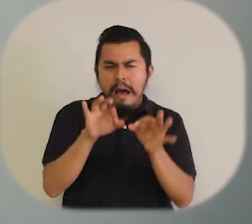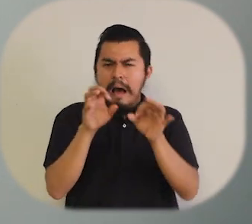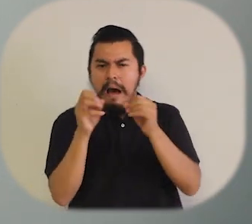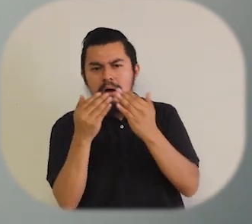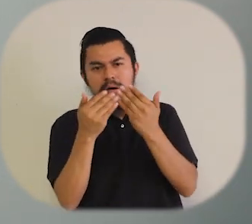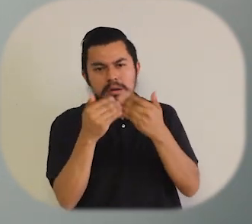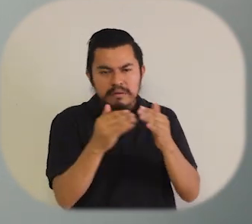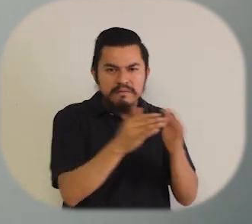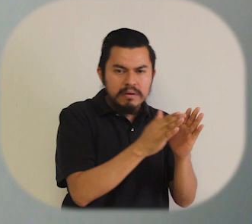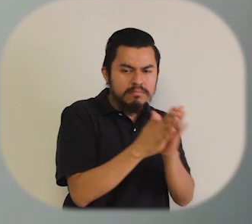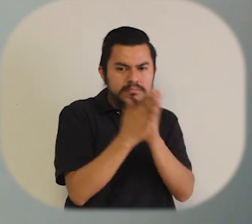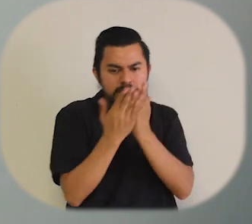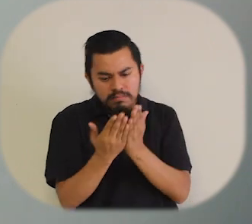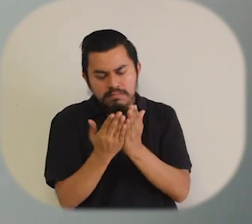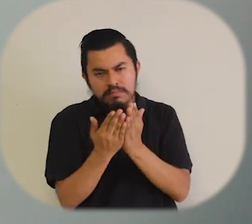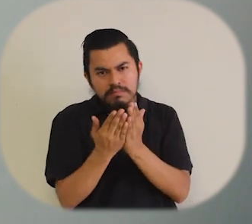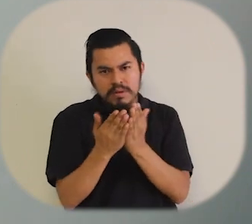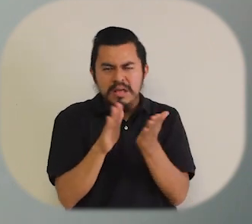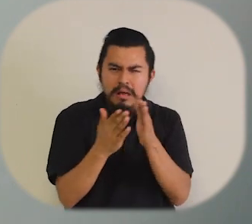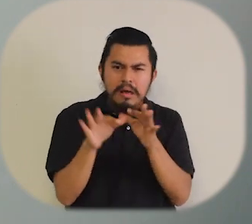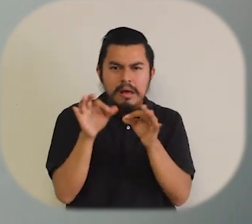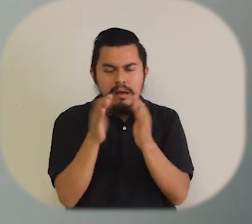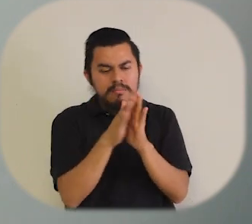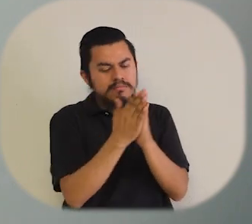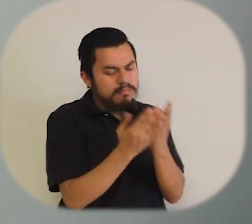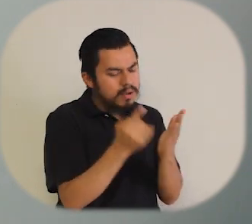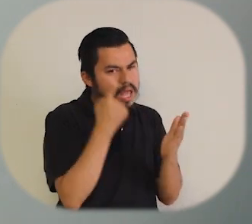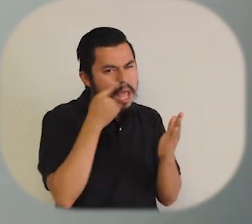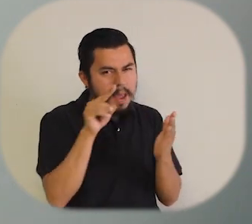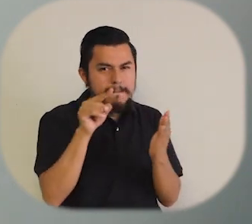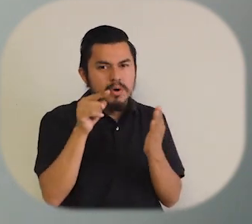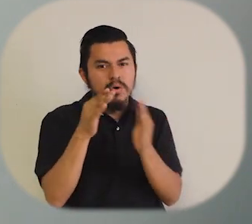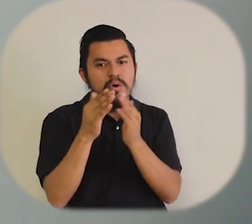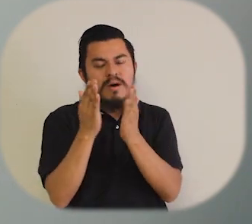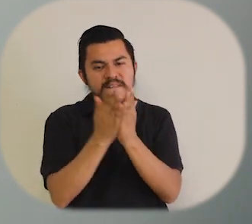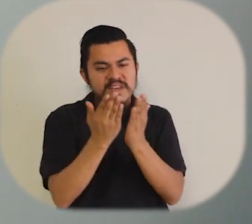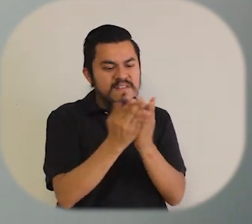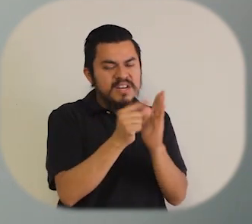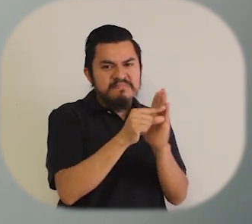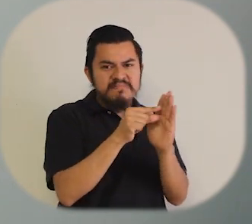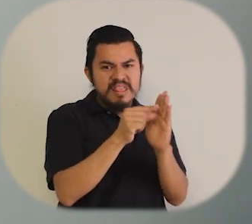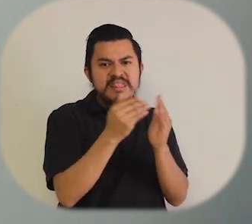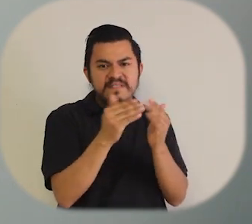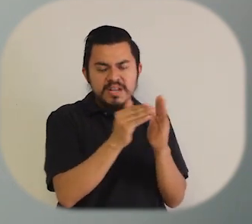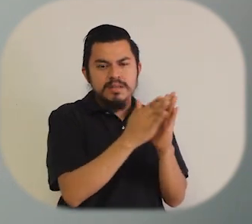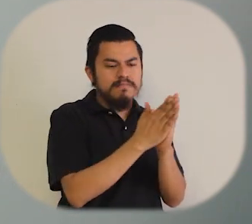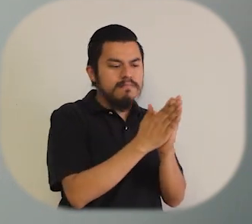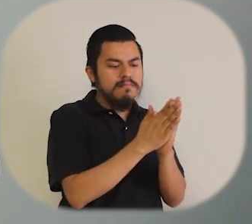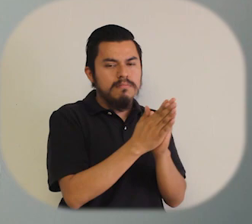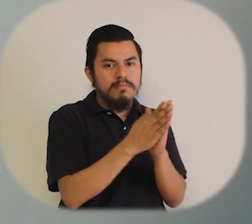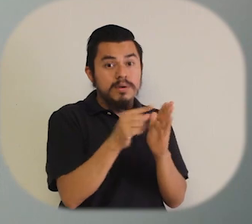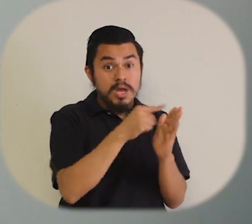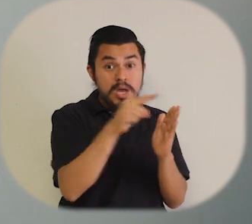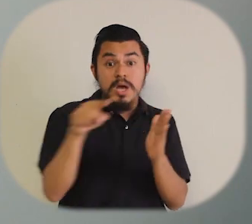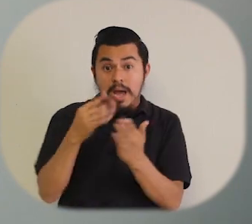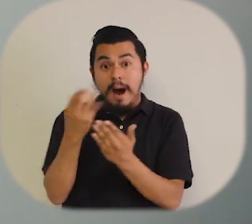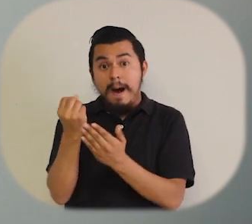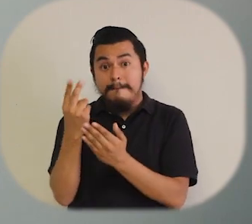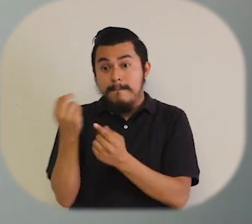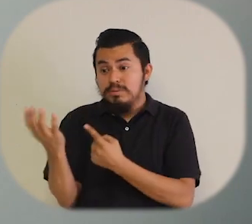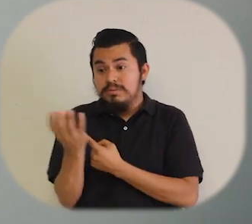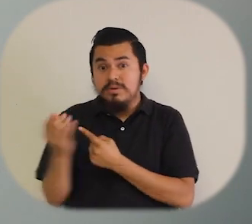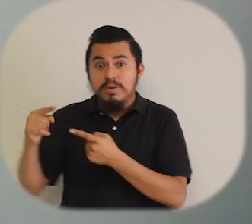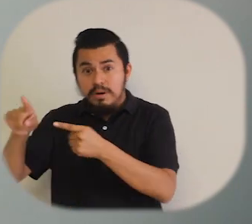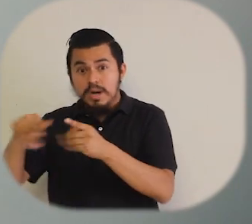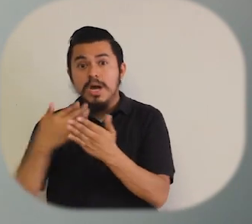traducciones nosotros vemos que se define así, en la otra mitad no, pero por ejemplo si usted ve la Biblia del Oso, dice que ellos compartían el evangelio en Hechos